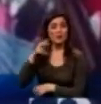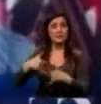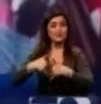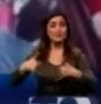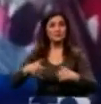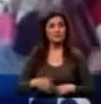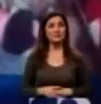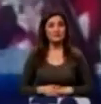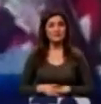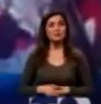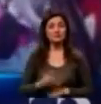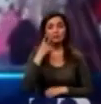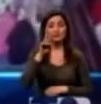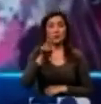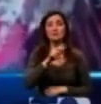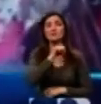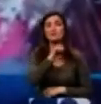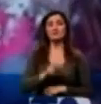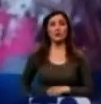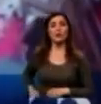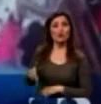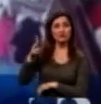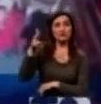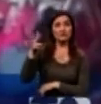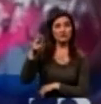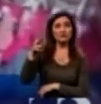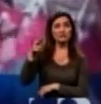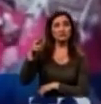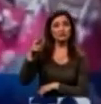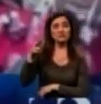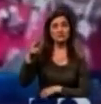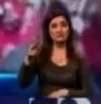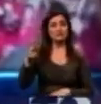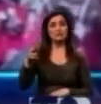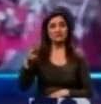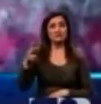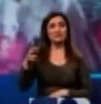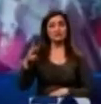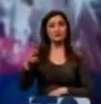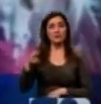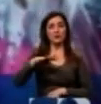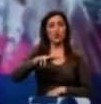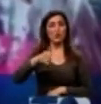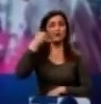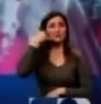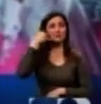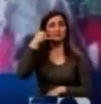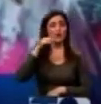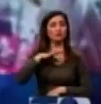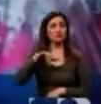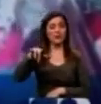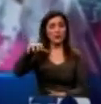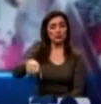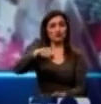comidas rápidas muestra cómo el delincuente sacó una pistola de su cintura, le quitó los celulares a los comensales y un bolso a uno